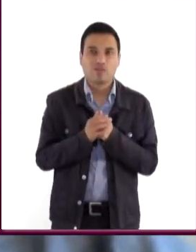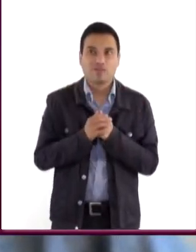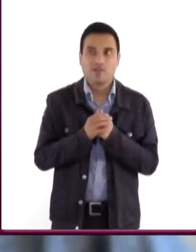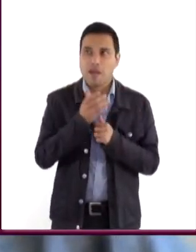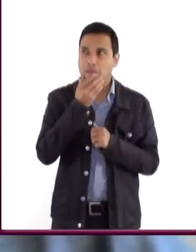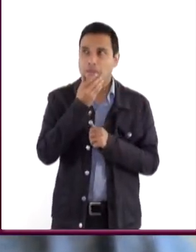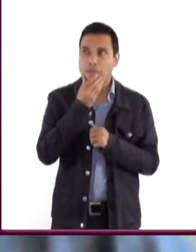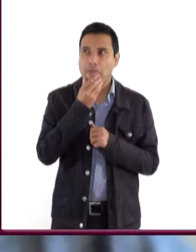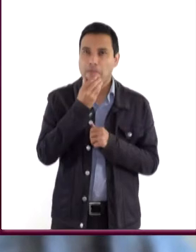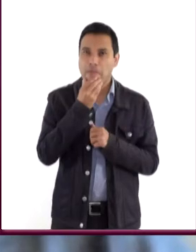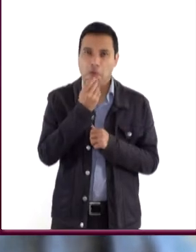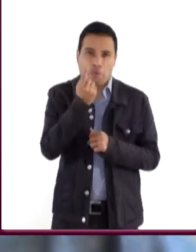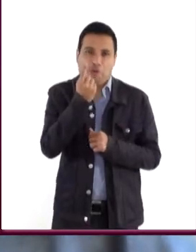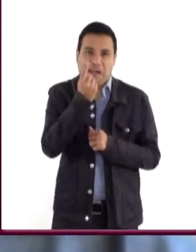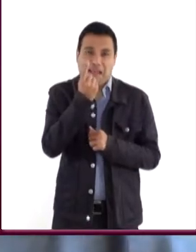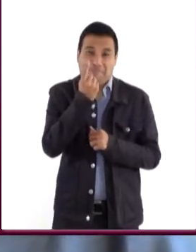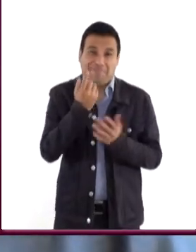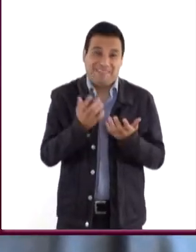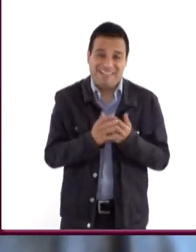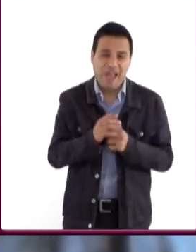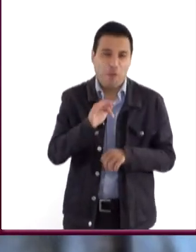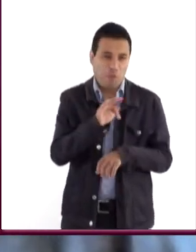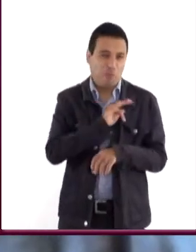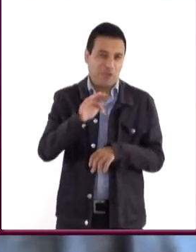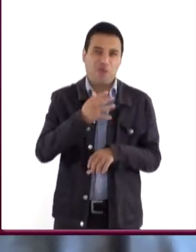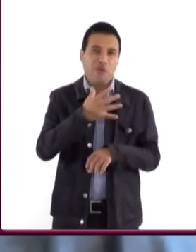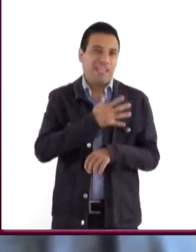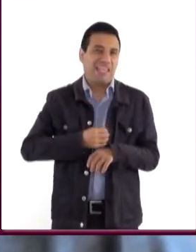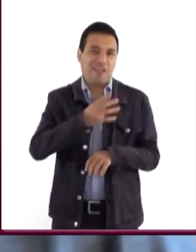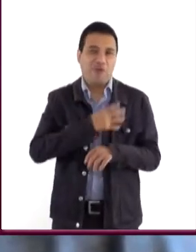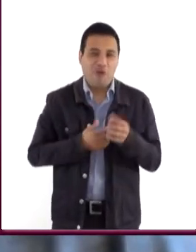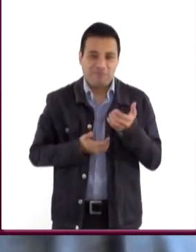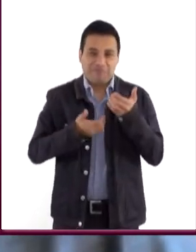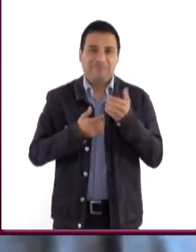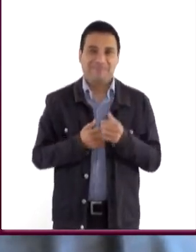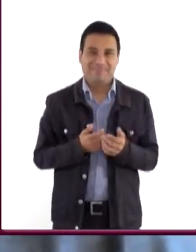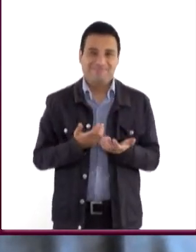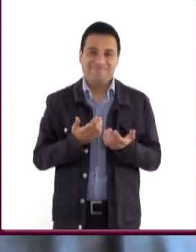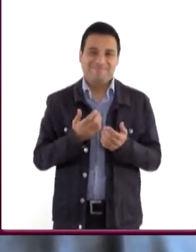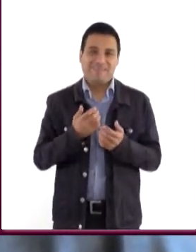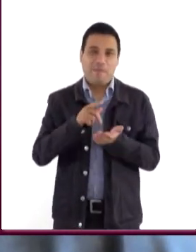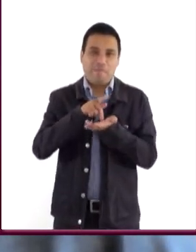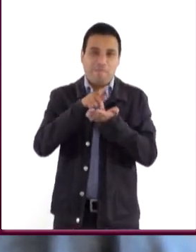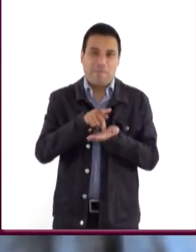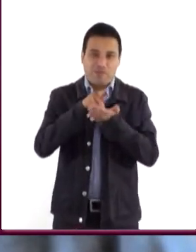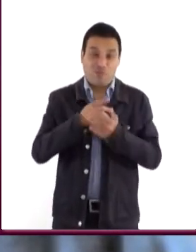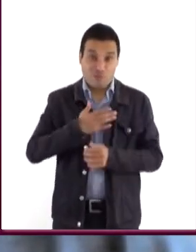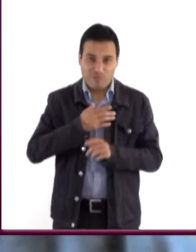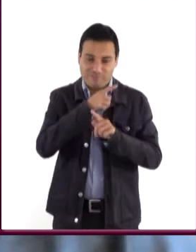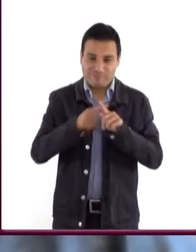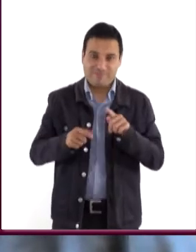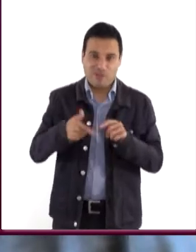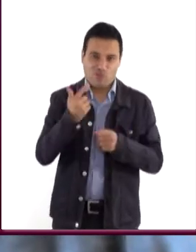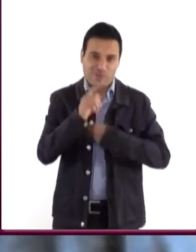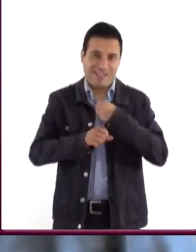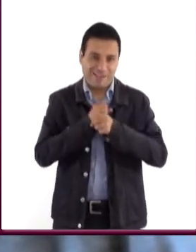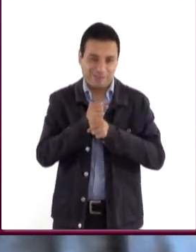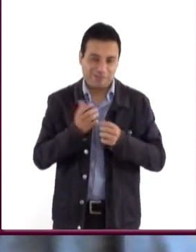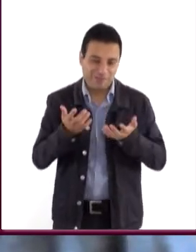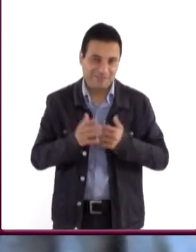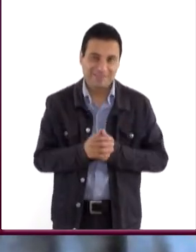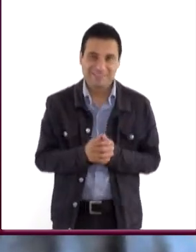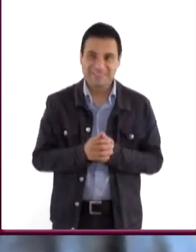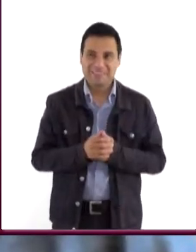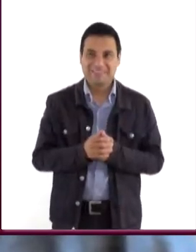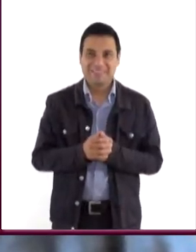una. Puedo cargar a mi hijo, que pesa más o menos la mitad de lo que peso yo, tiene 12 años. Eso